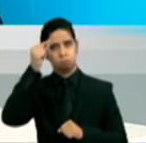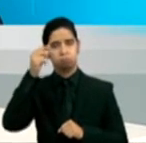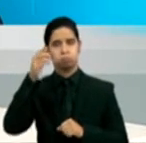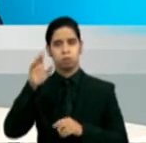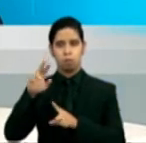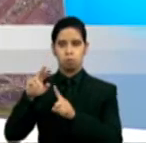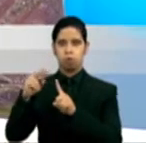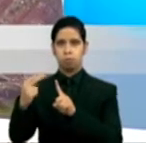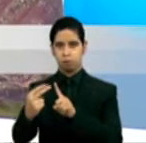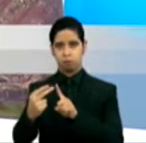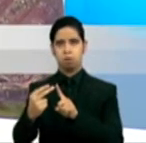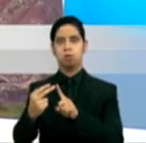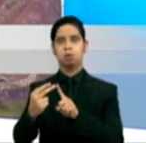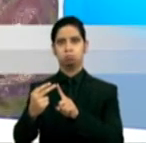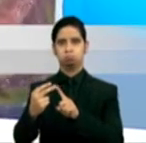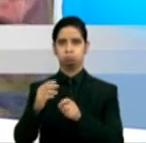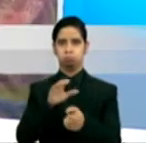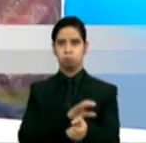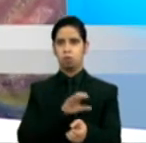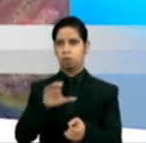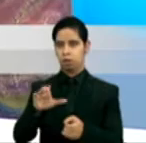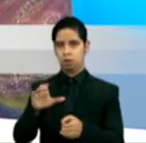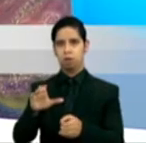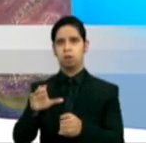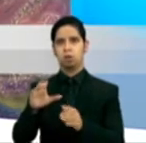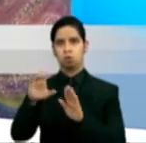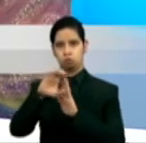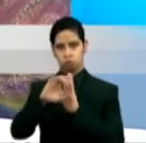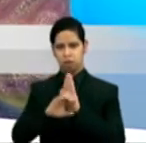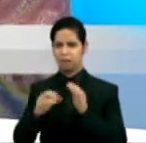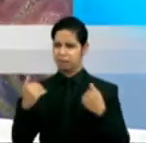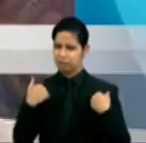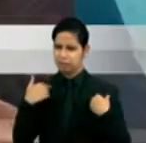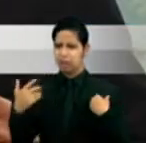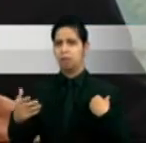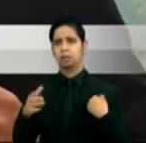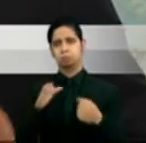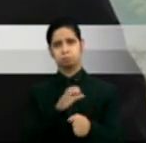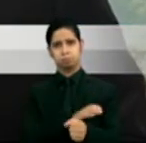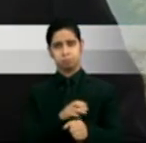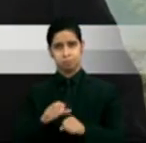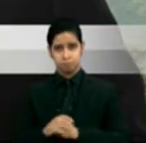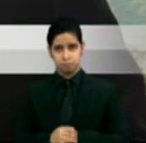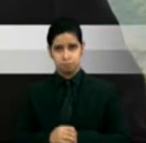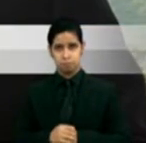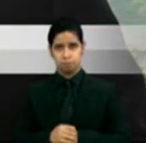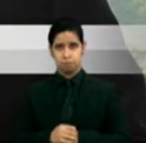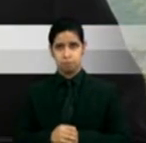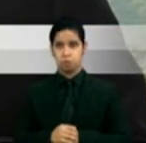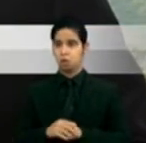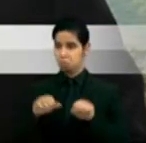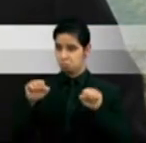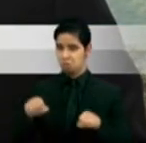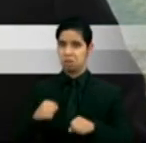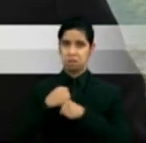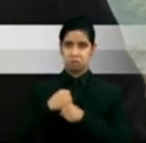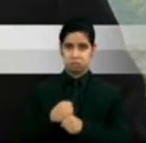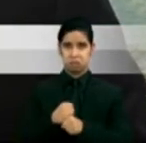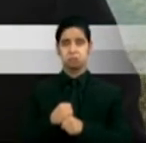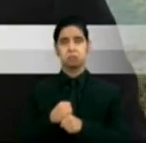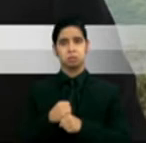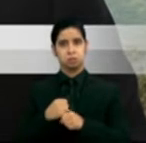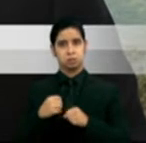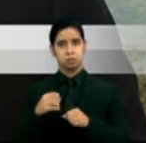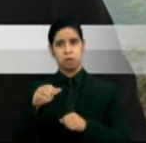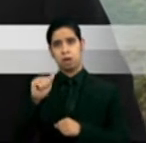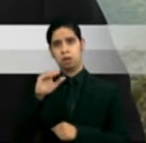vista de los poderes constitucionales, tiene una gran cantidad de poderes que puede funcionar sin necesariamente la acción legislativa. Y más a un